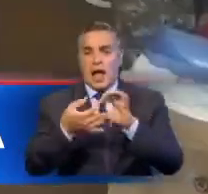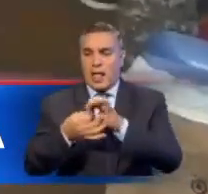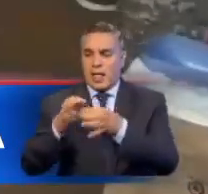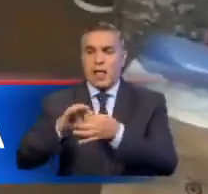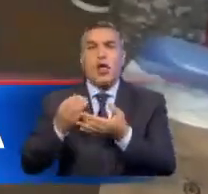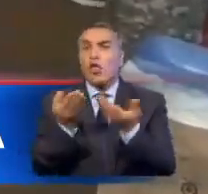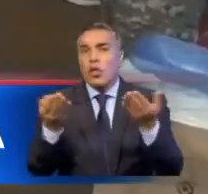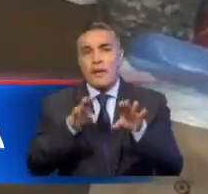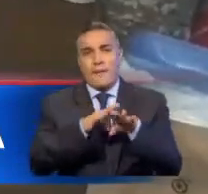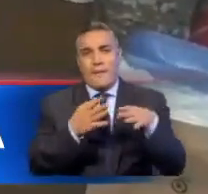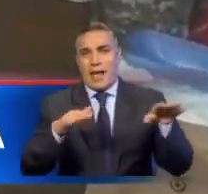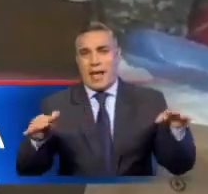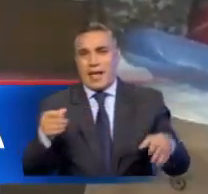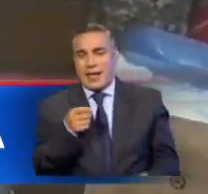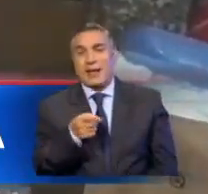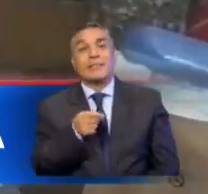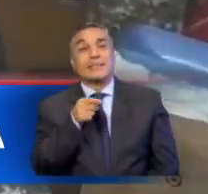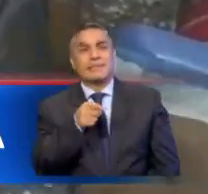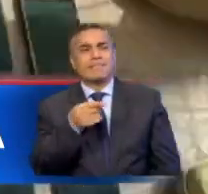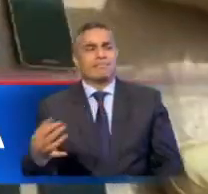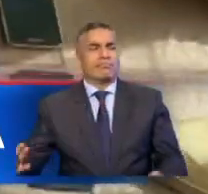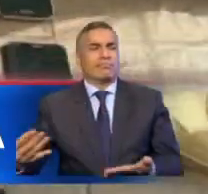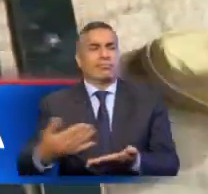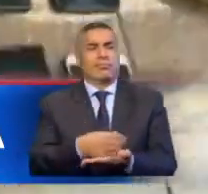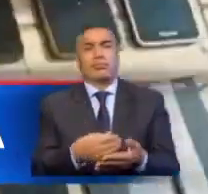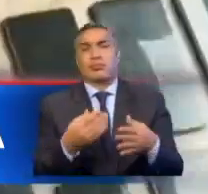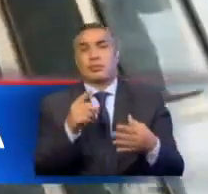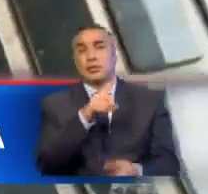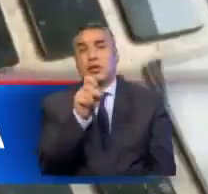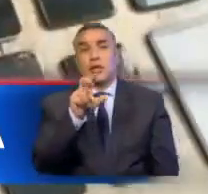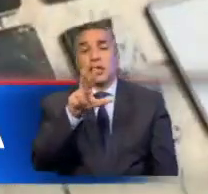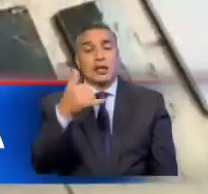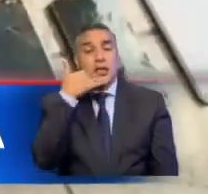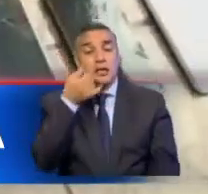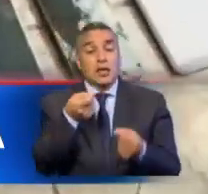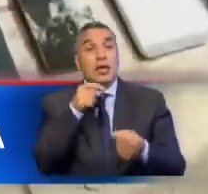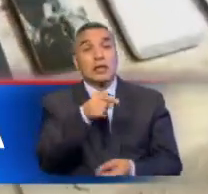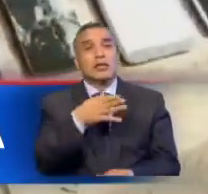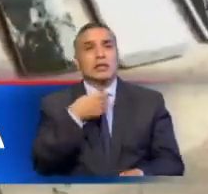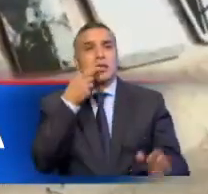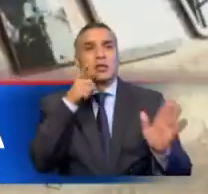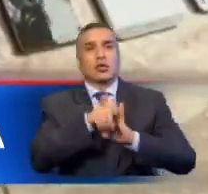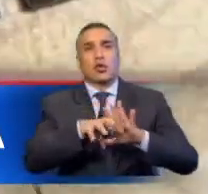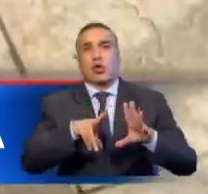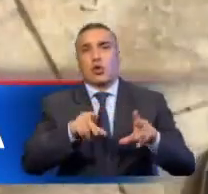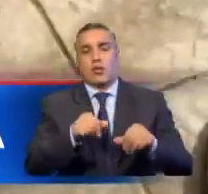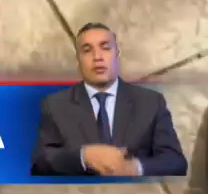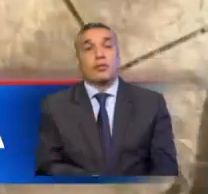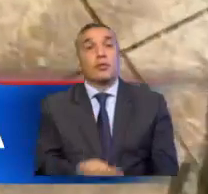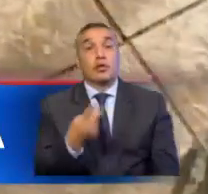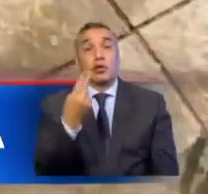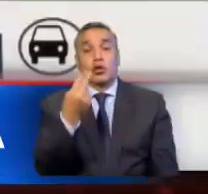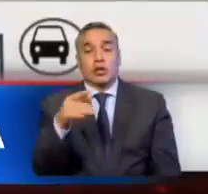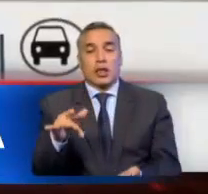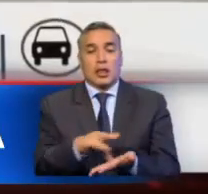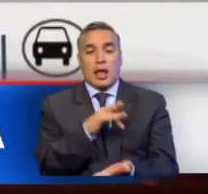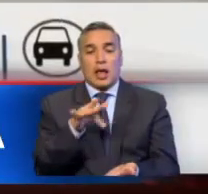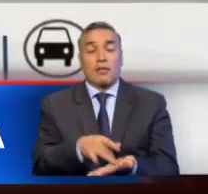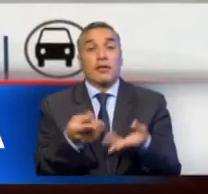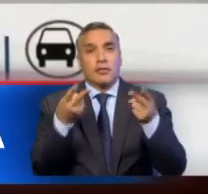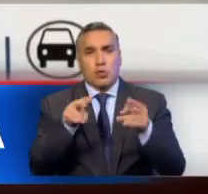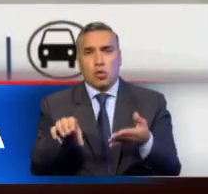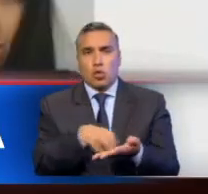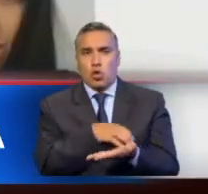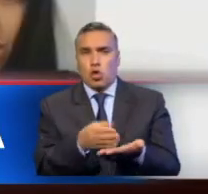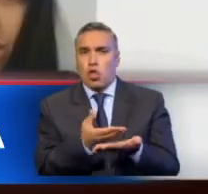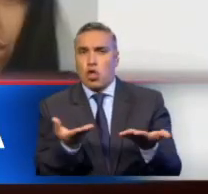en la bahía guayaquileña, donde decomisaron 103 teléfonos reportados como robados y 12 tablets, también de